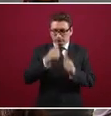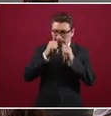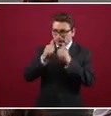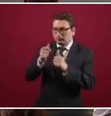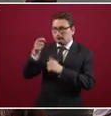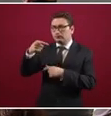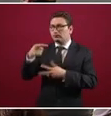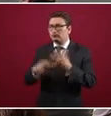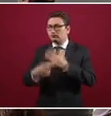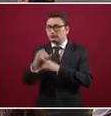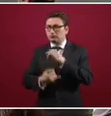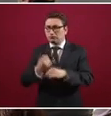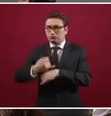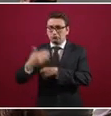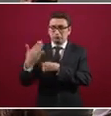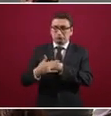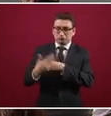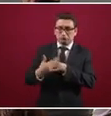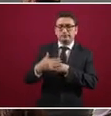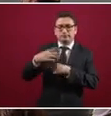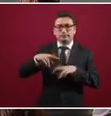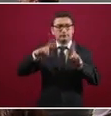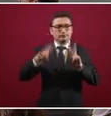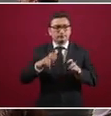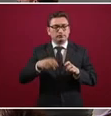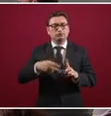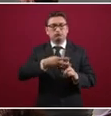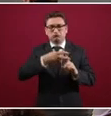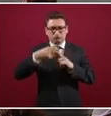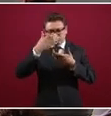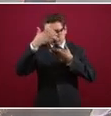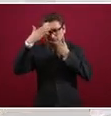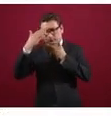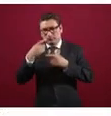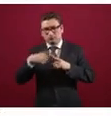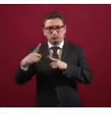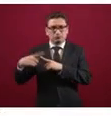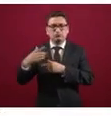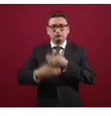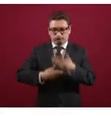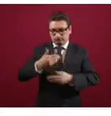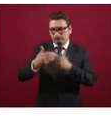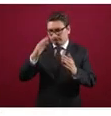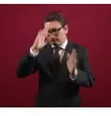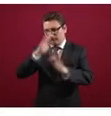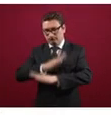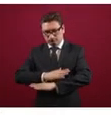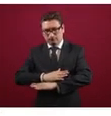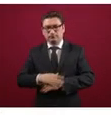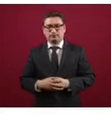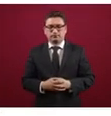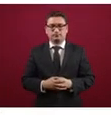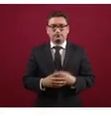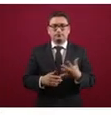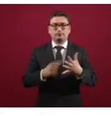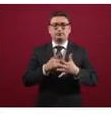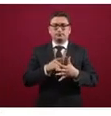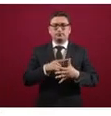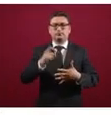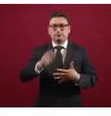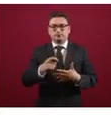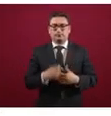con relación a los casos de desaparición y avanzar en soluciones amistosas en la materia 5º